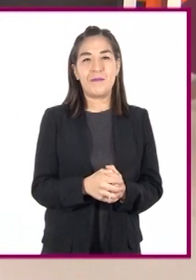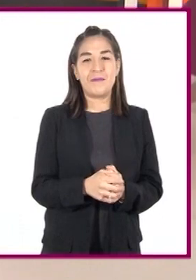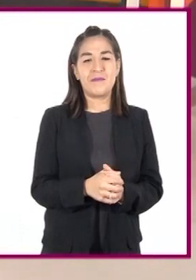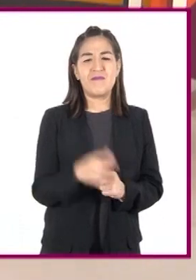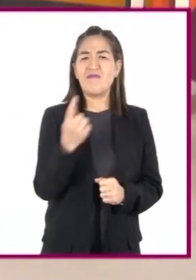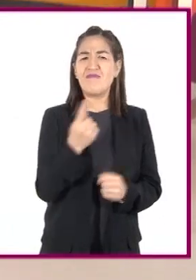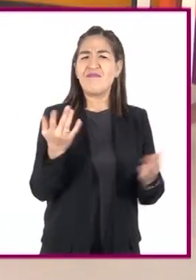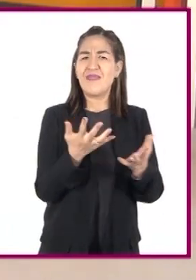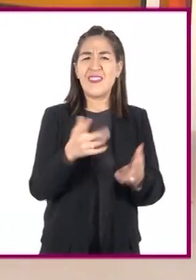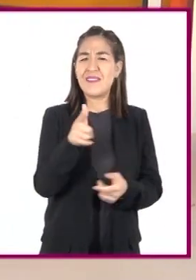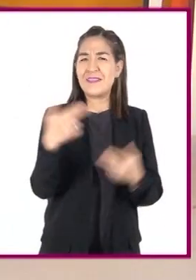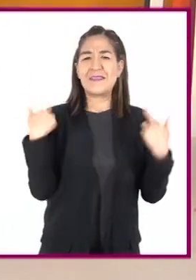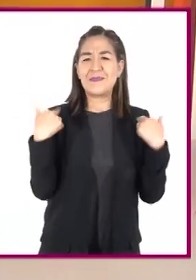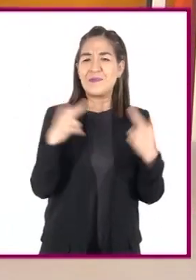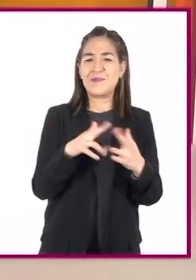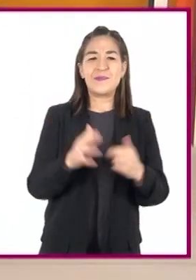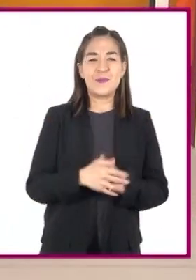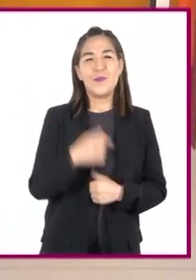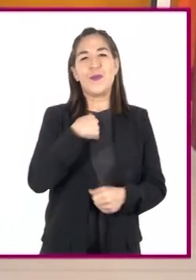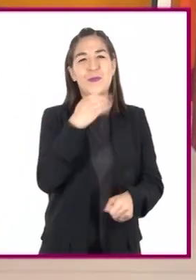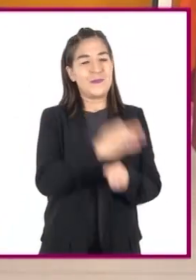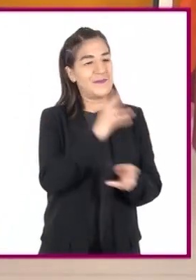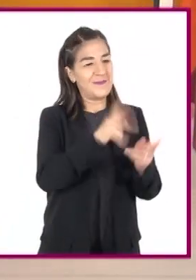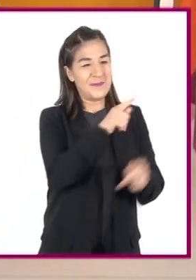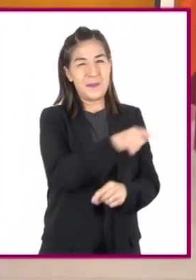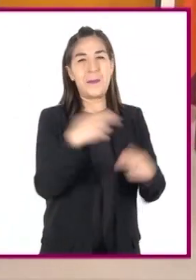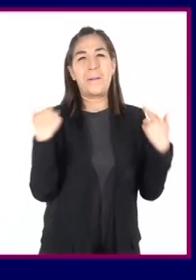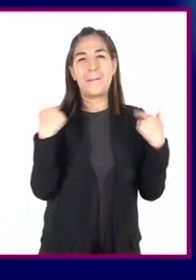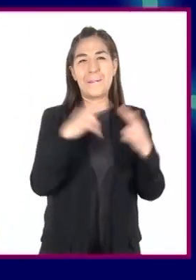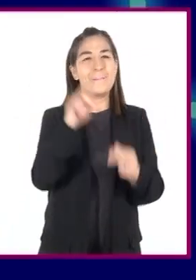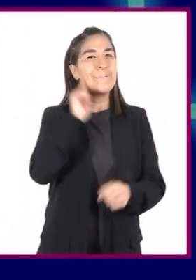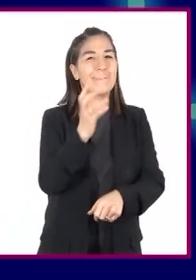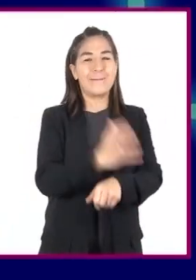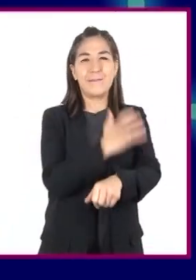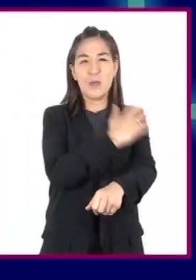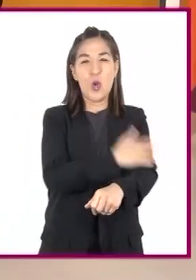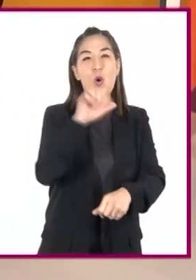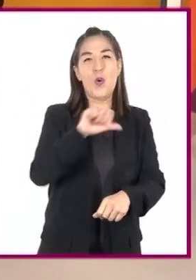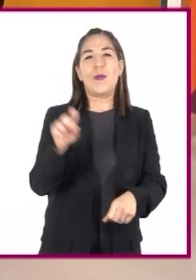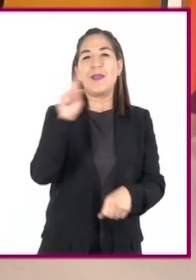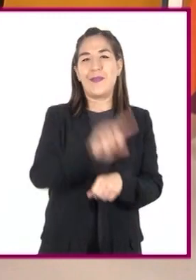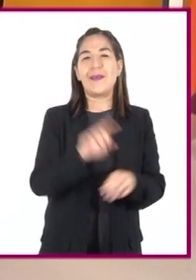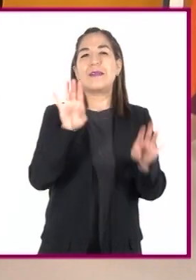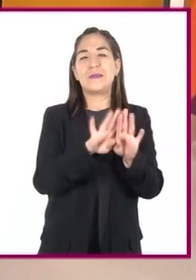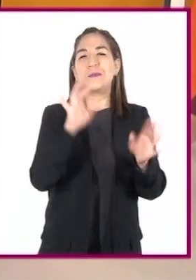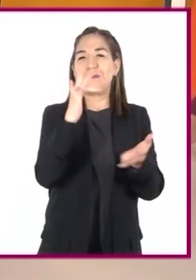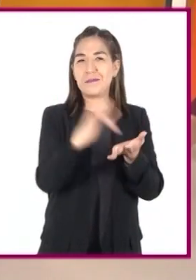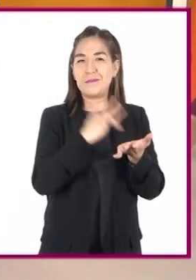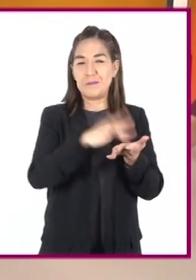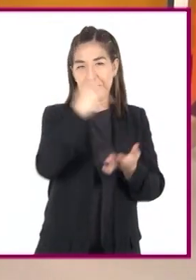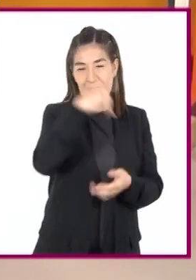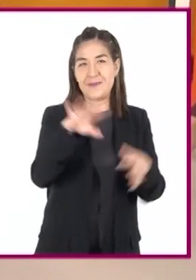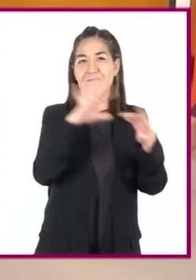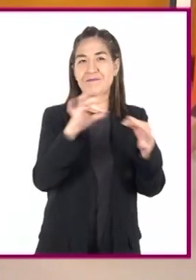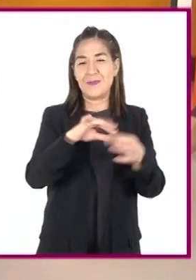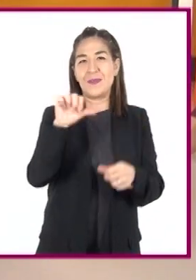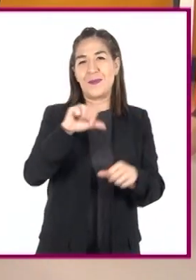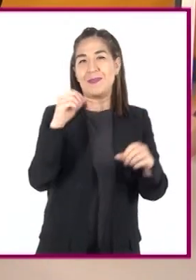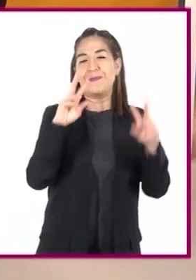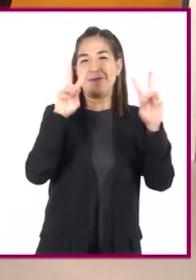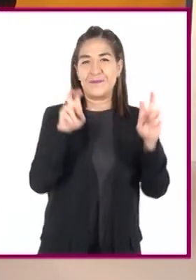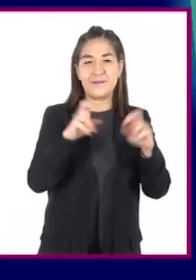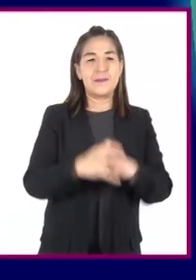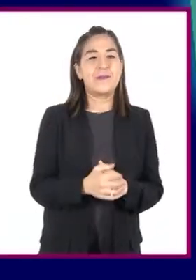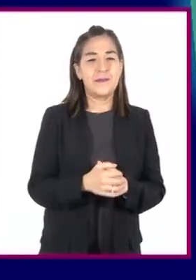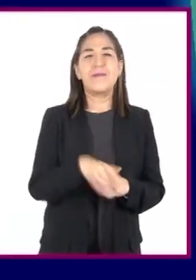¿Qué haces, profesor Ricardo? Aquí conversando con unas compañeras maestras que el día de hoy nos van a apoyar a desarrollar el tema. Me parece genial,